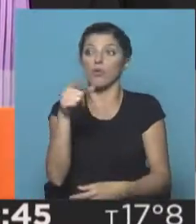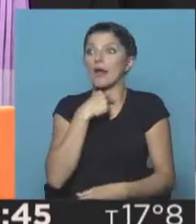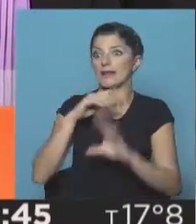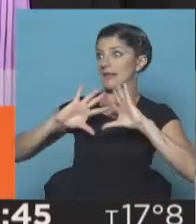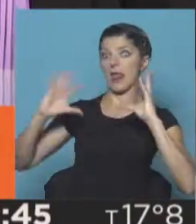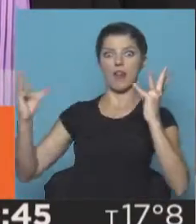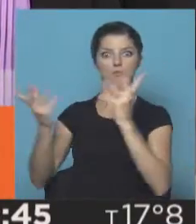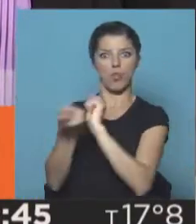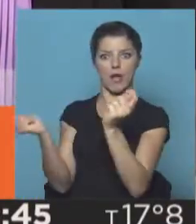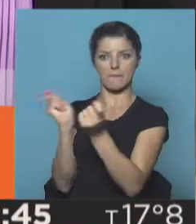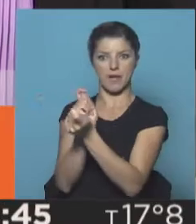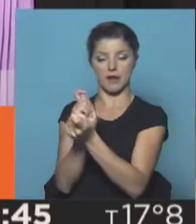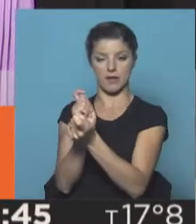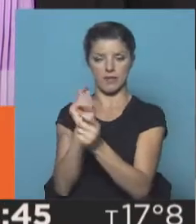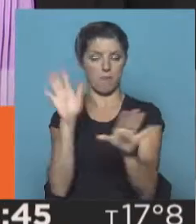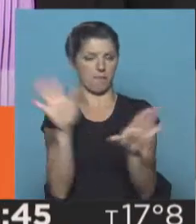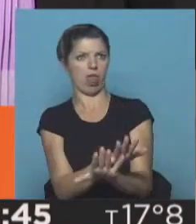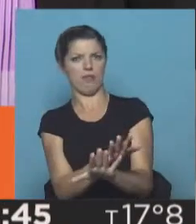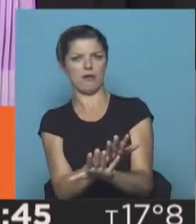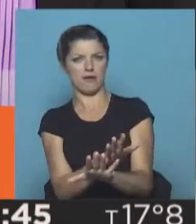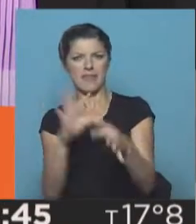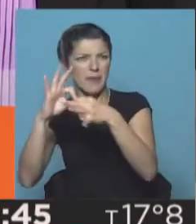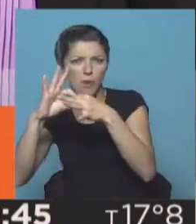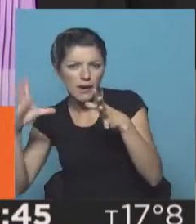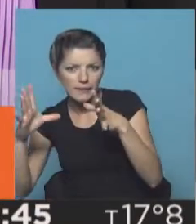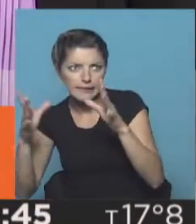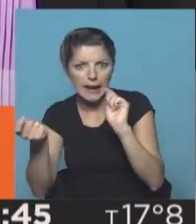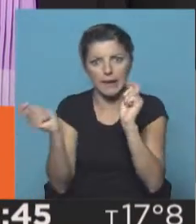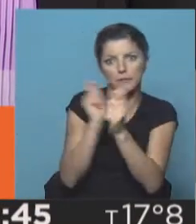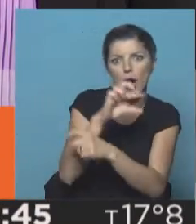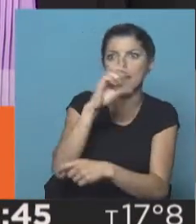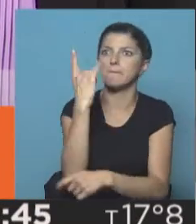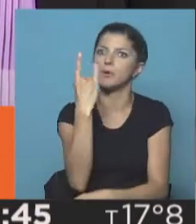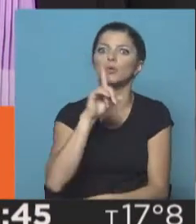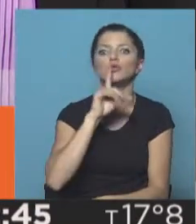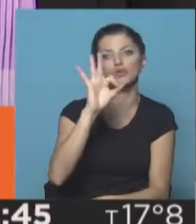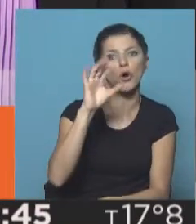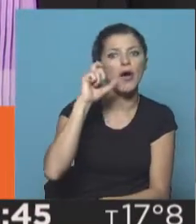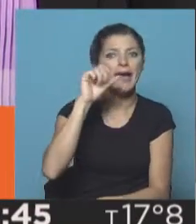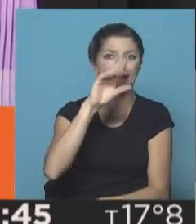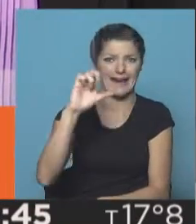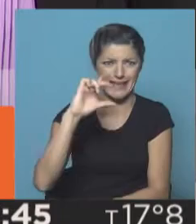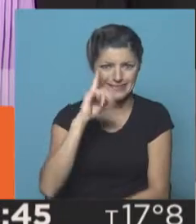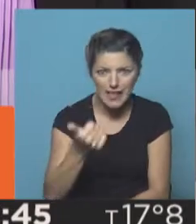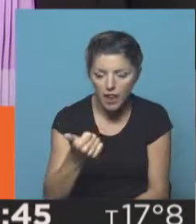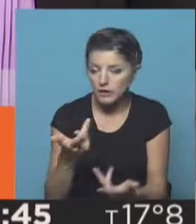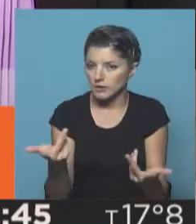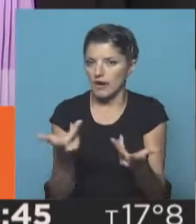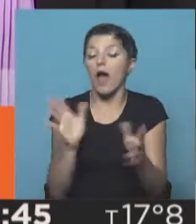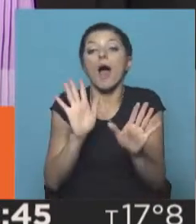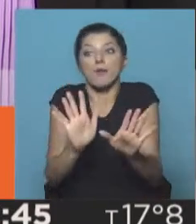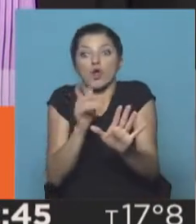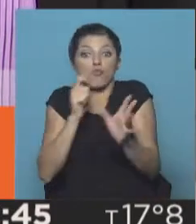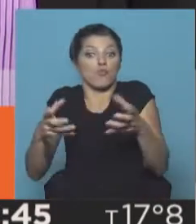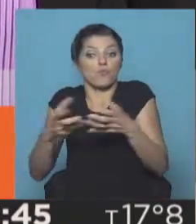de repente te encontrás con que la democracia devino en una plutocracia, a menos que tengas una fuerza social que impulse, bueno,